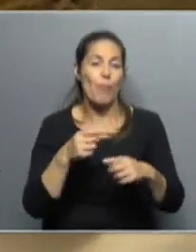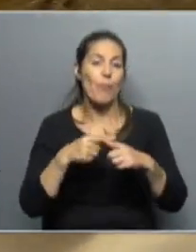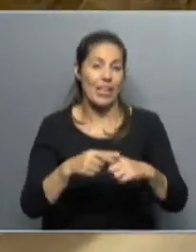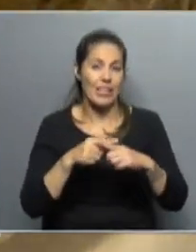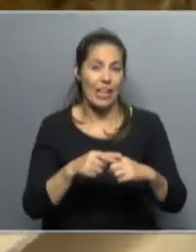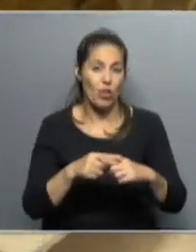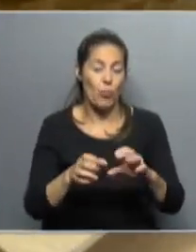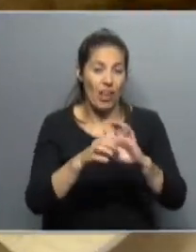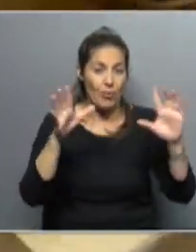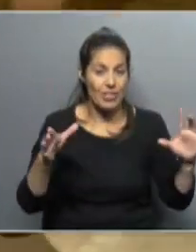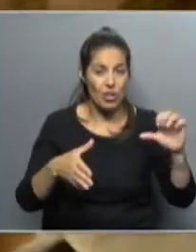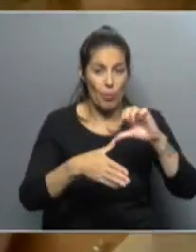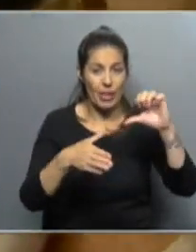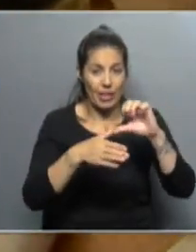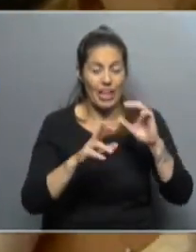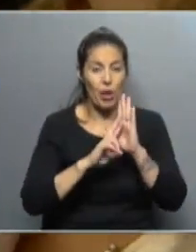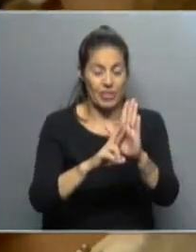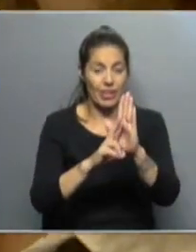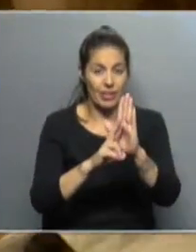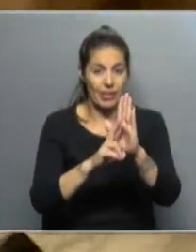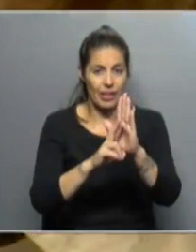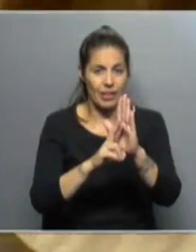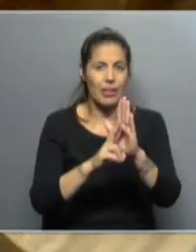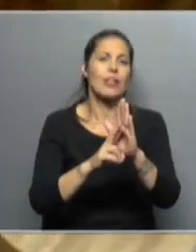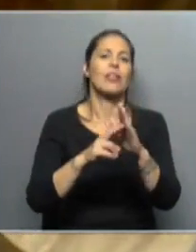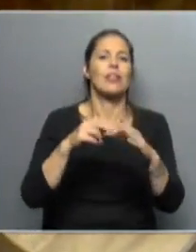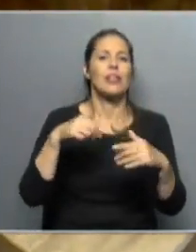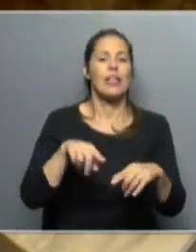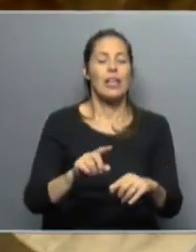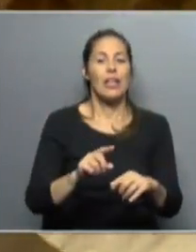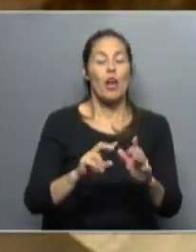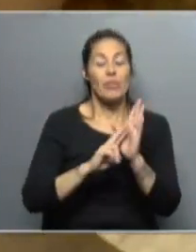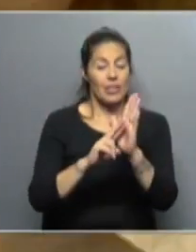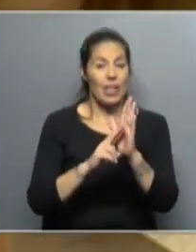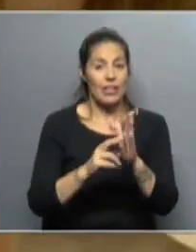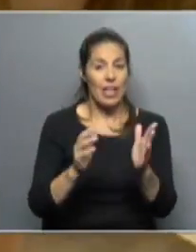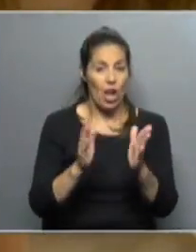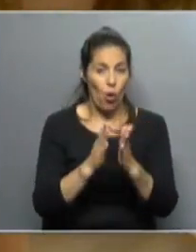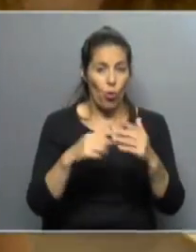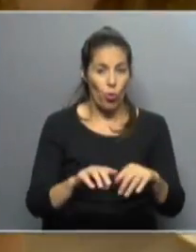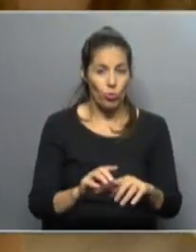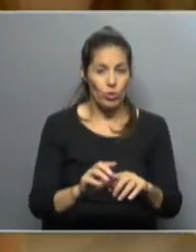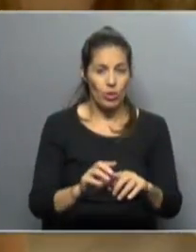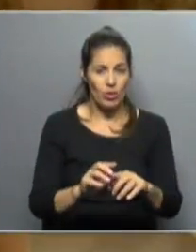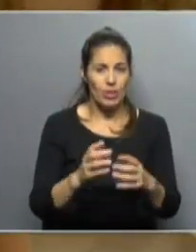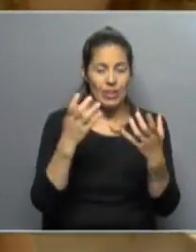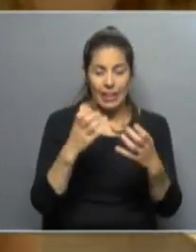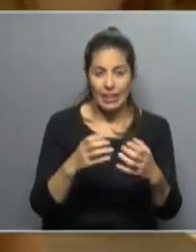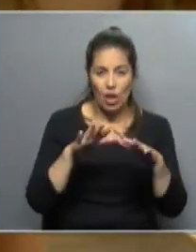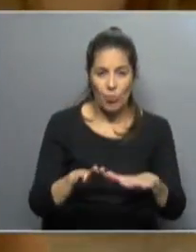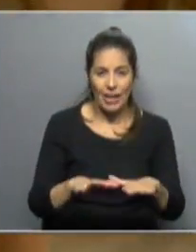Latina. Era representante del MLN en la Junta de Coordinación Revolucionaria, que trató de parar el Paraná